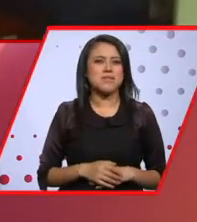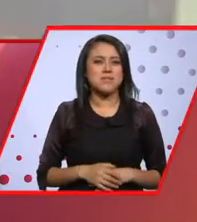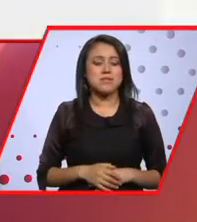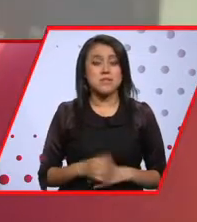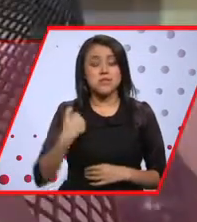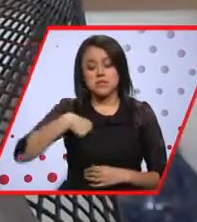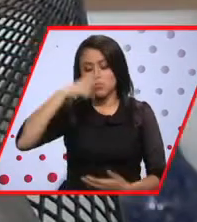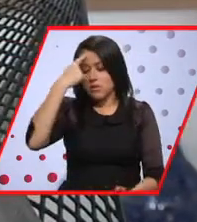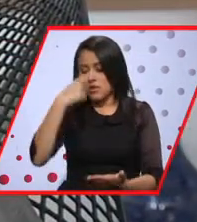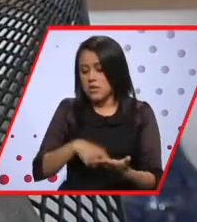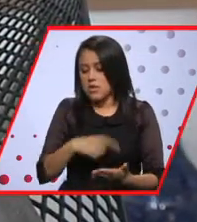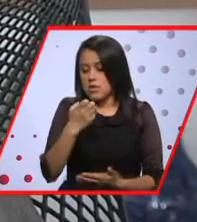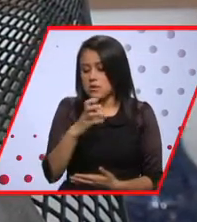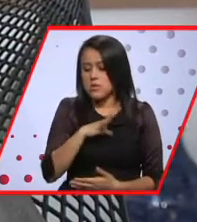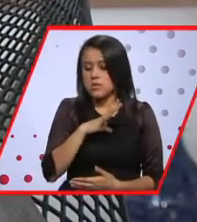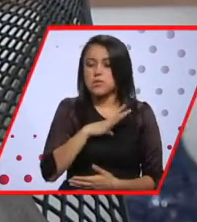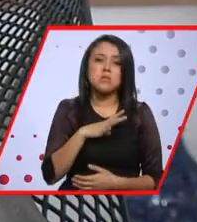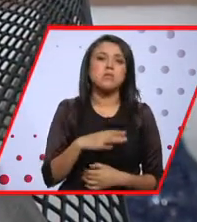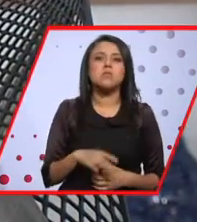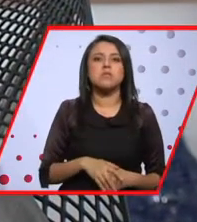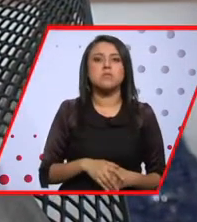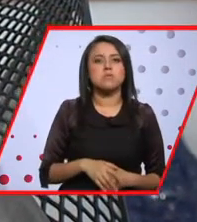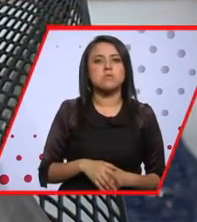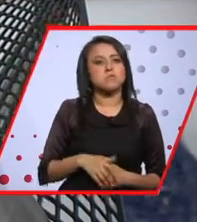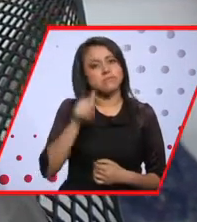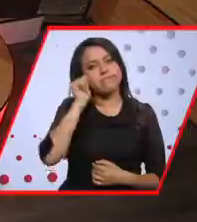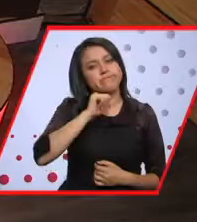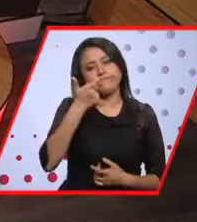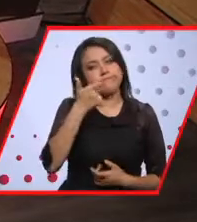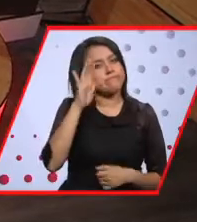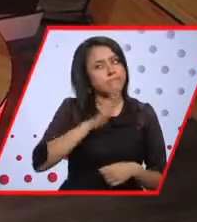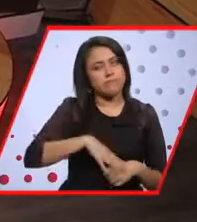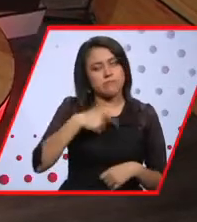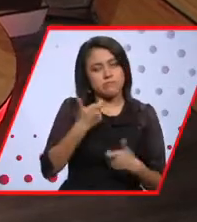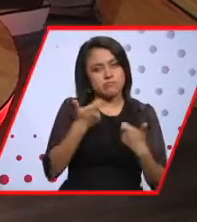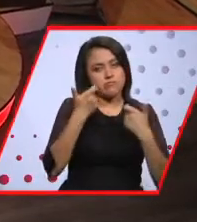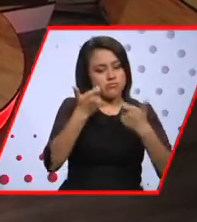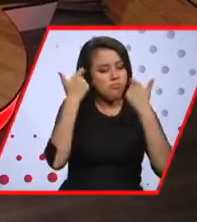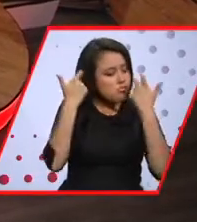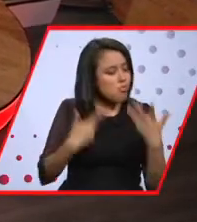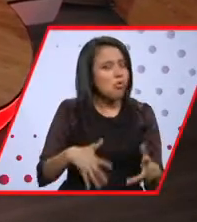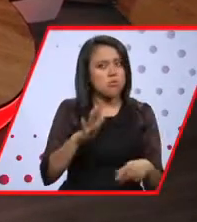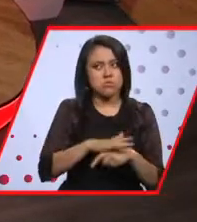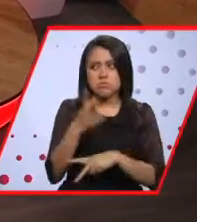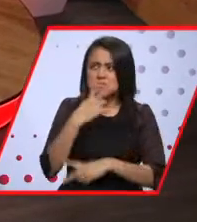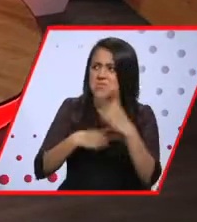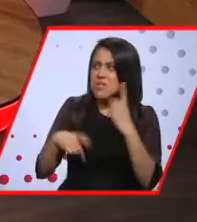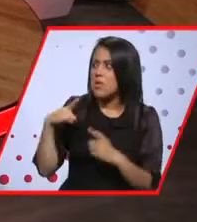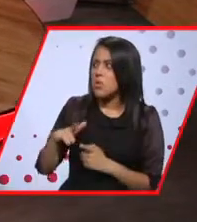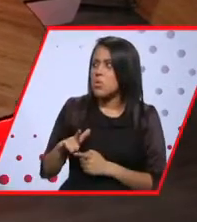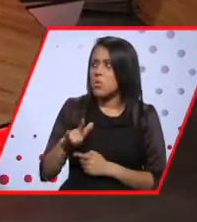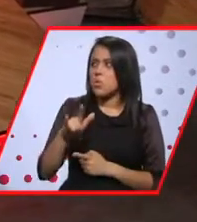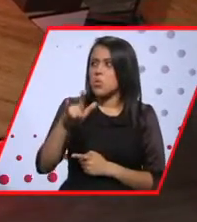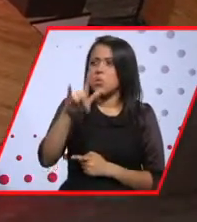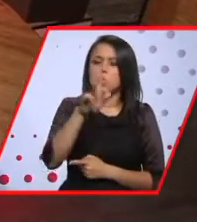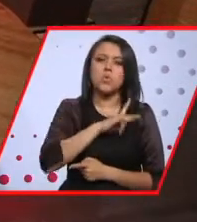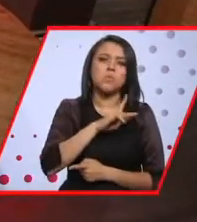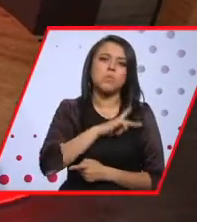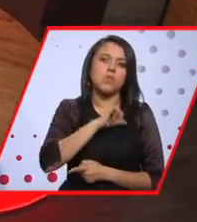coincide mucha gente, le sobra el dinero, claro que sobra el dinero, ya que si llegas en un jet privado, es que alguien lo